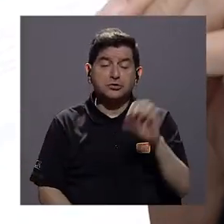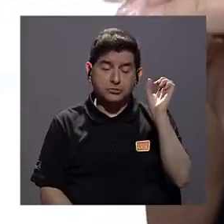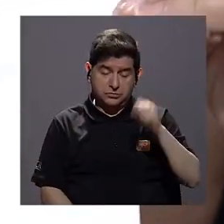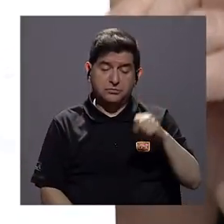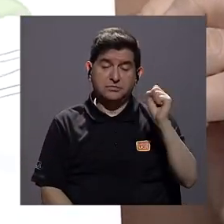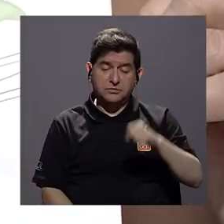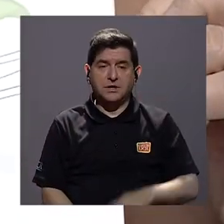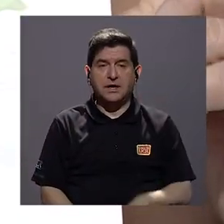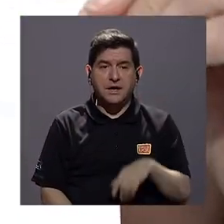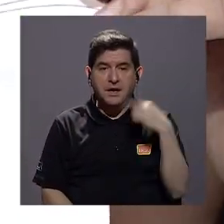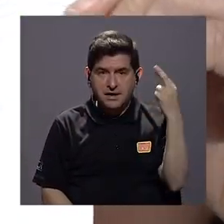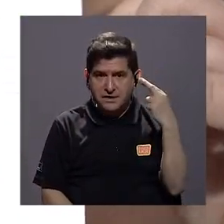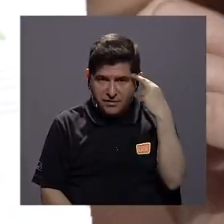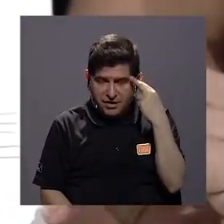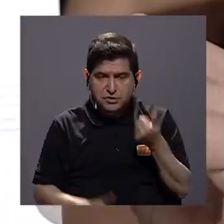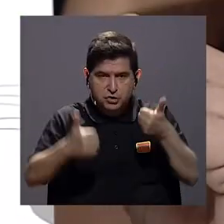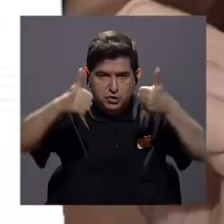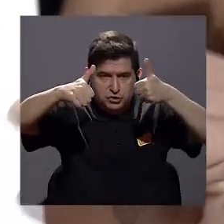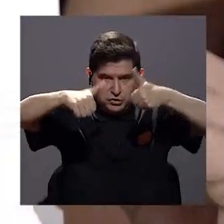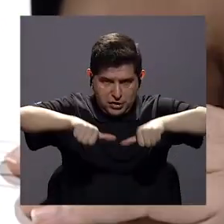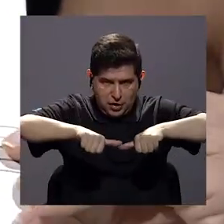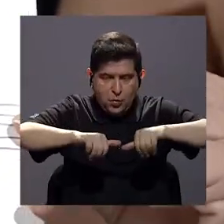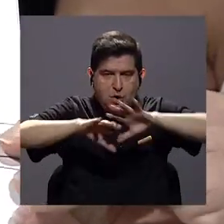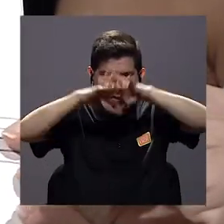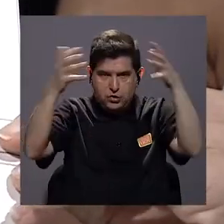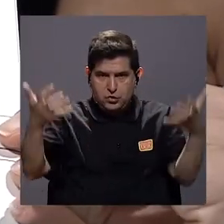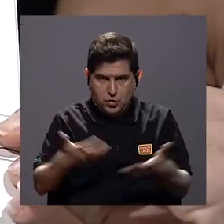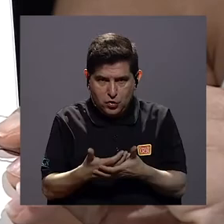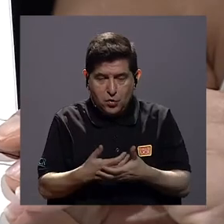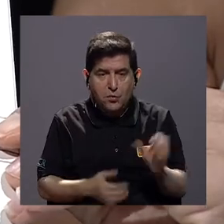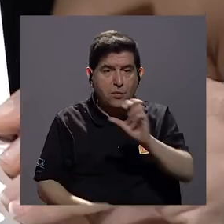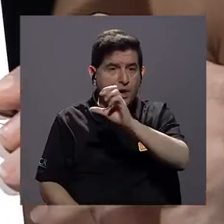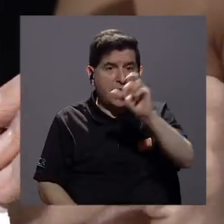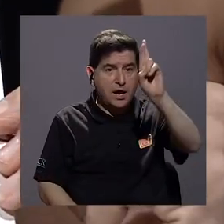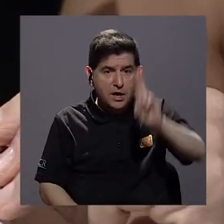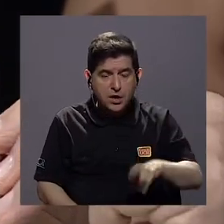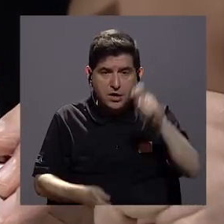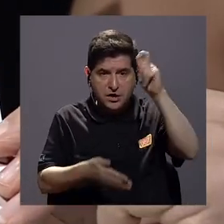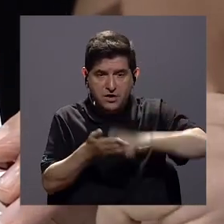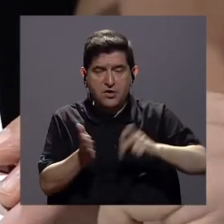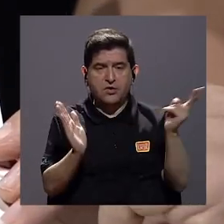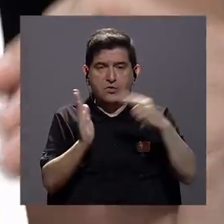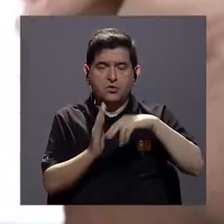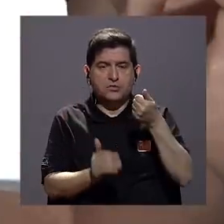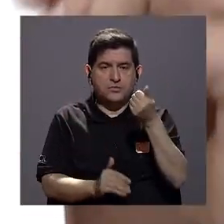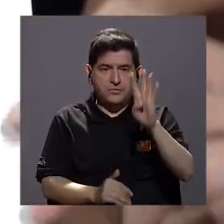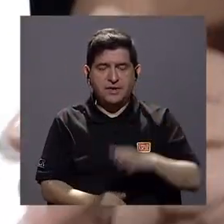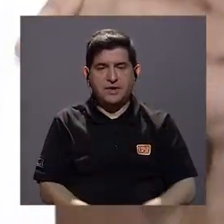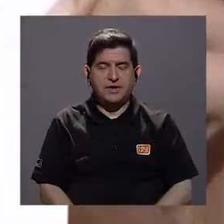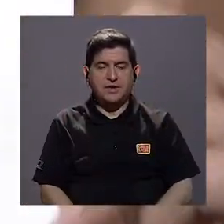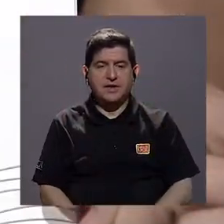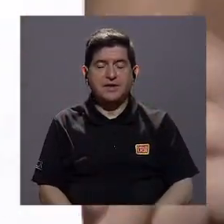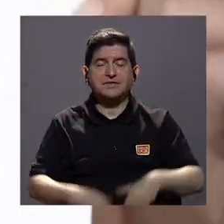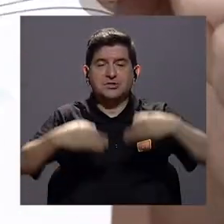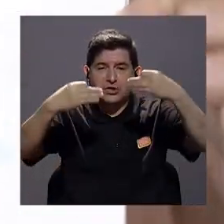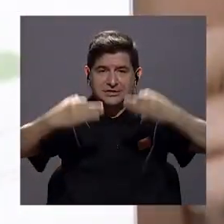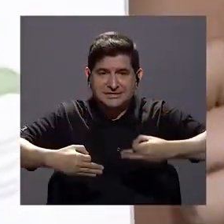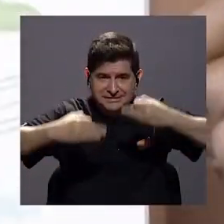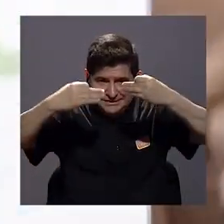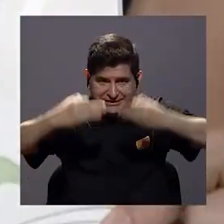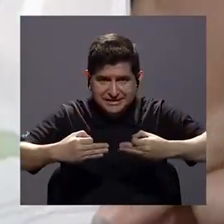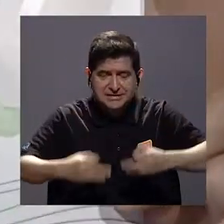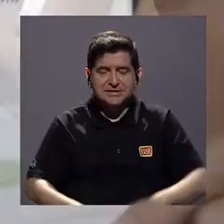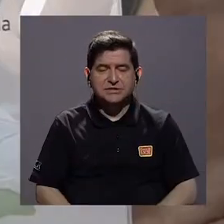va fundamentado en un acuerdo global firmado por Costa Rica en el 2014, de Naciones Unidas, que son las directrices